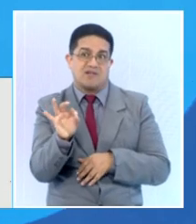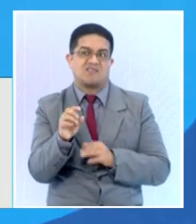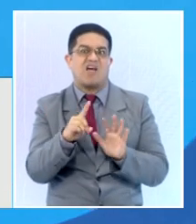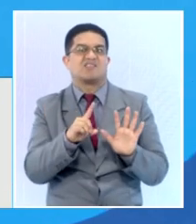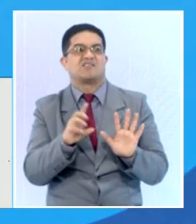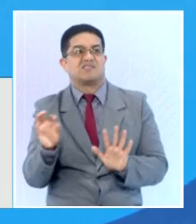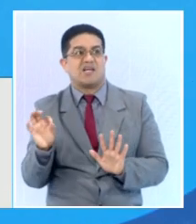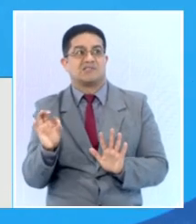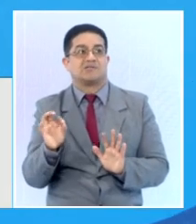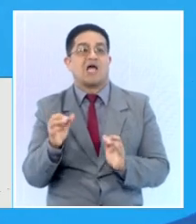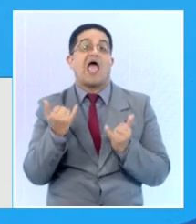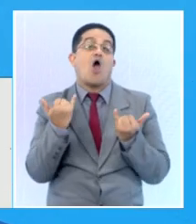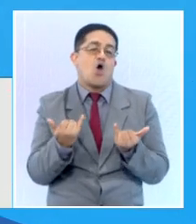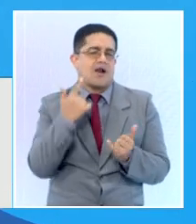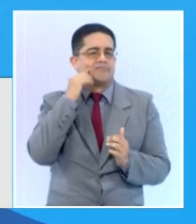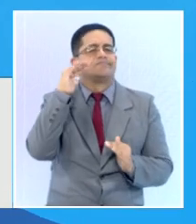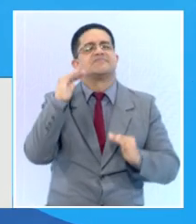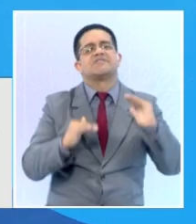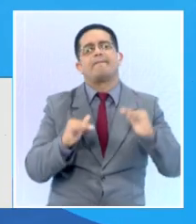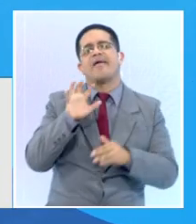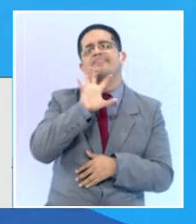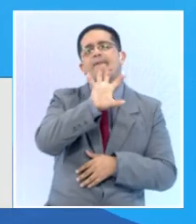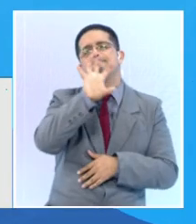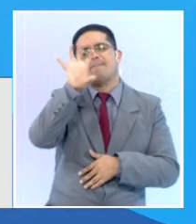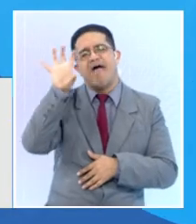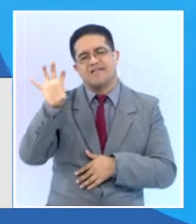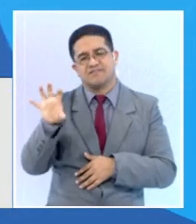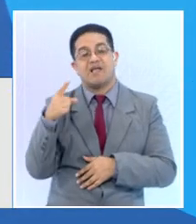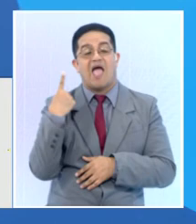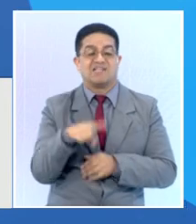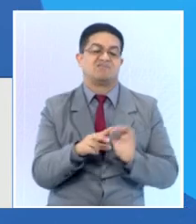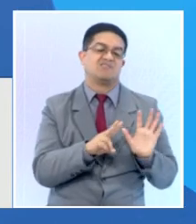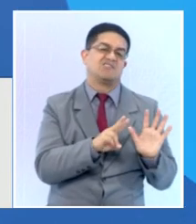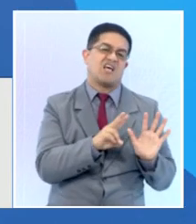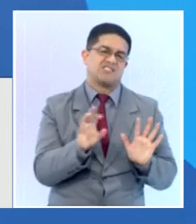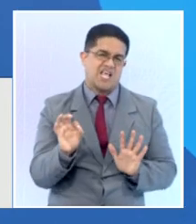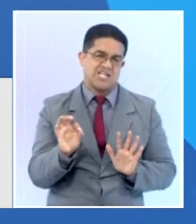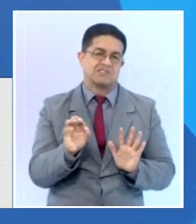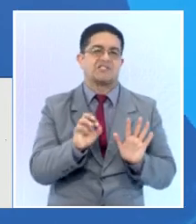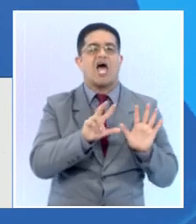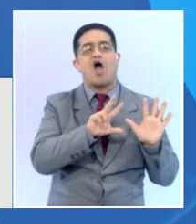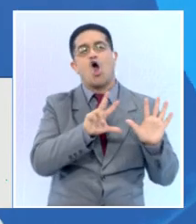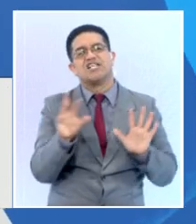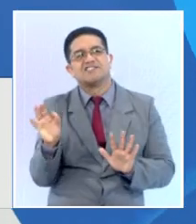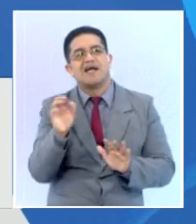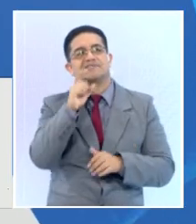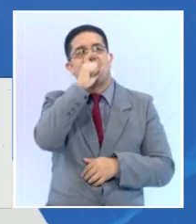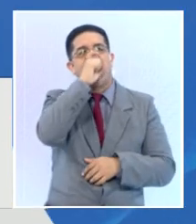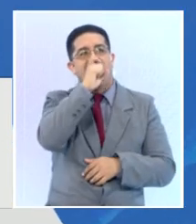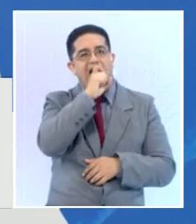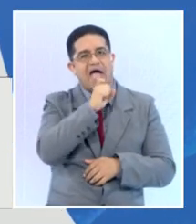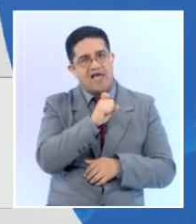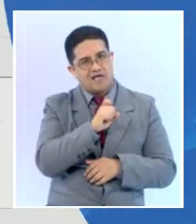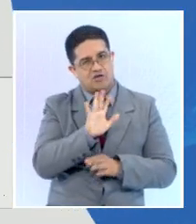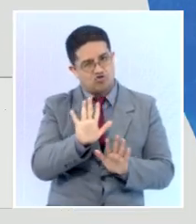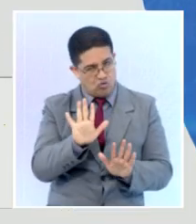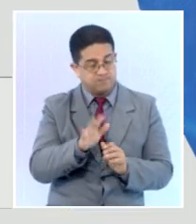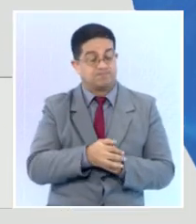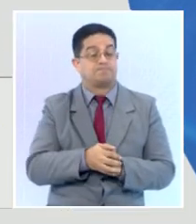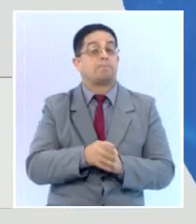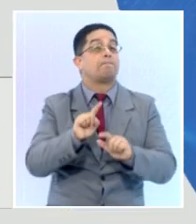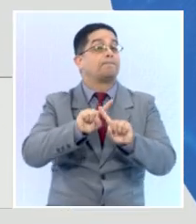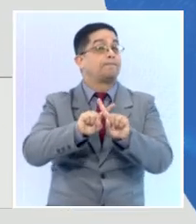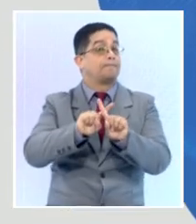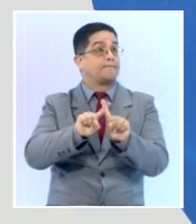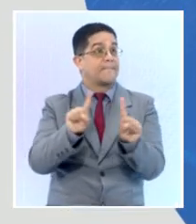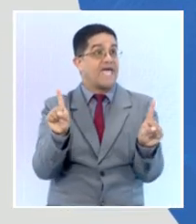ronda depende del país y ciertas condiciones entre 70 y 80 años siendo muy expansiva no sin